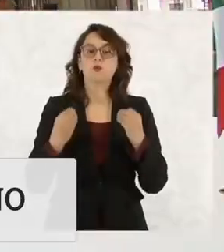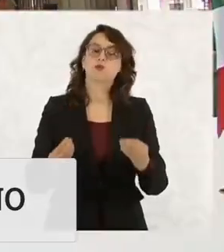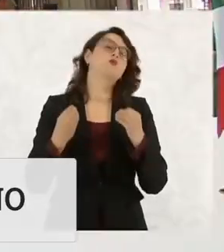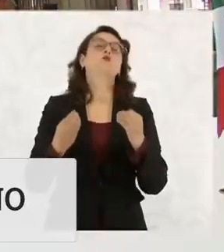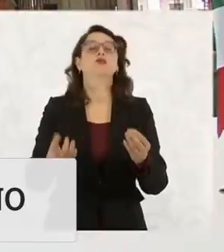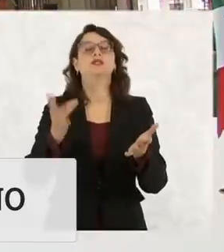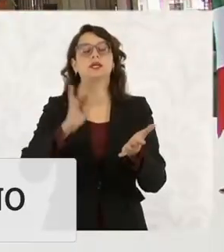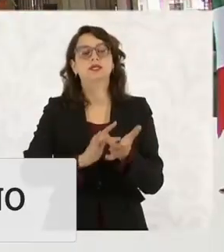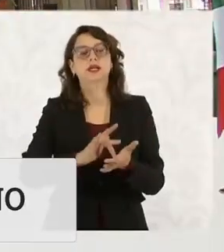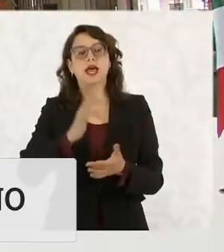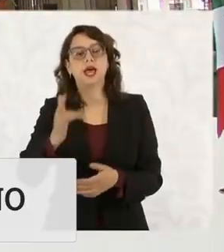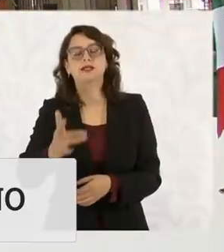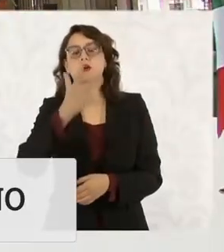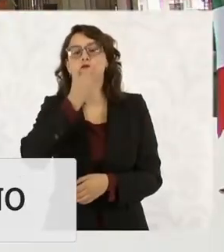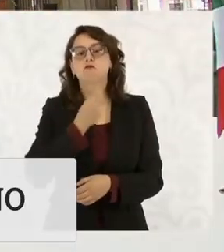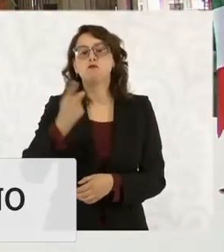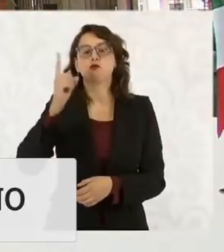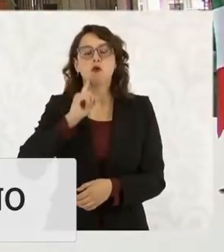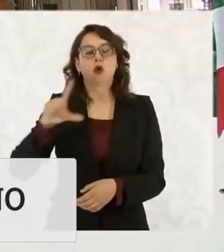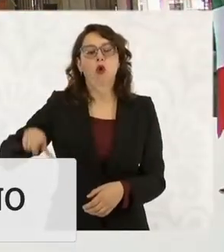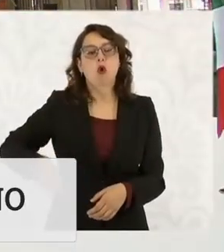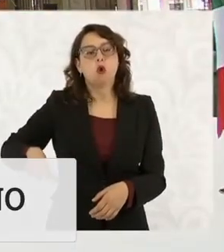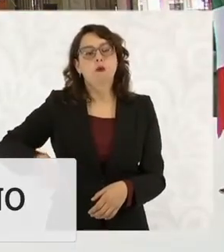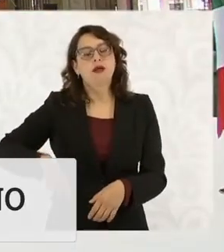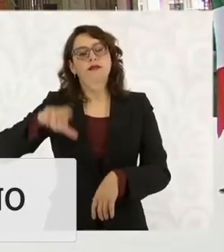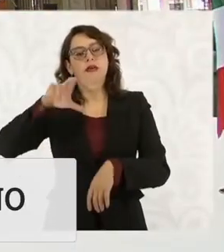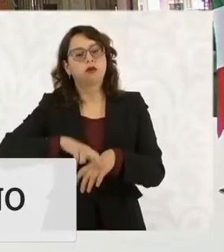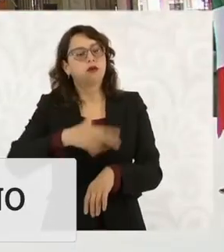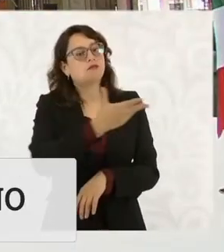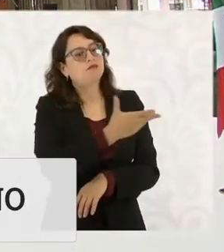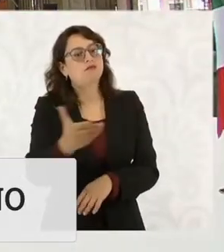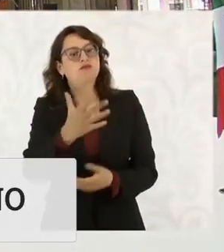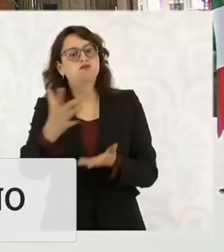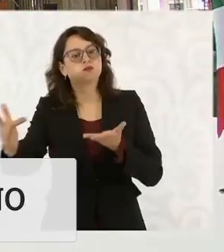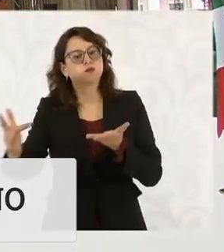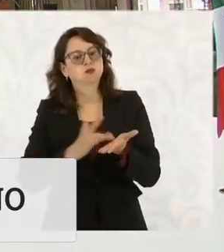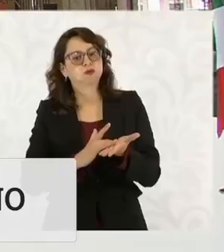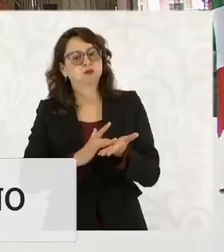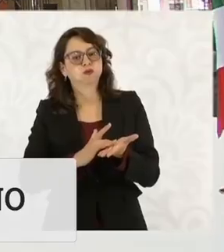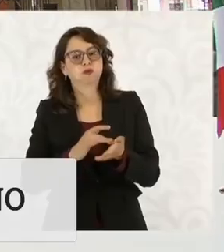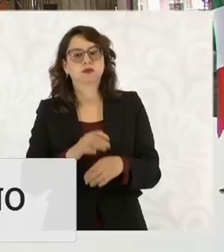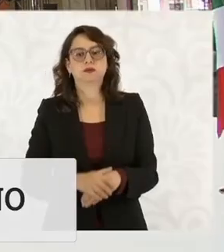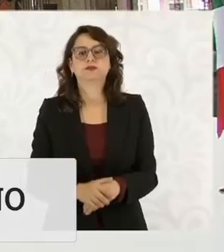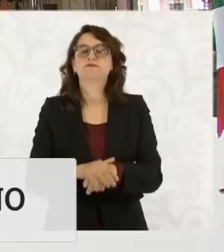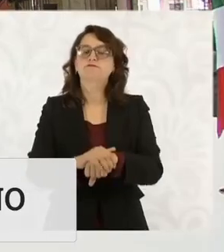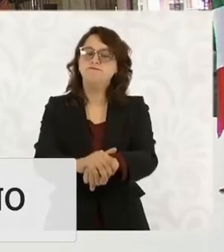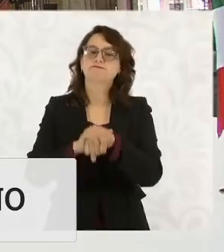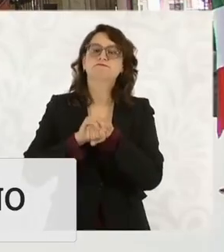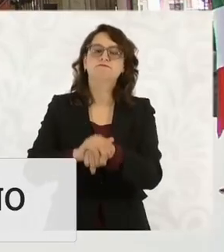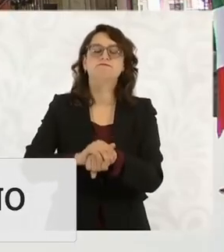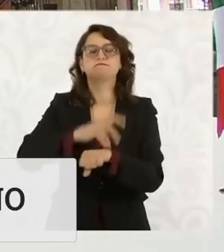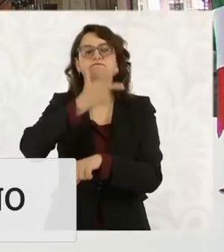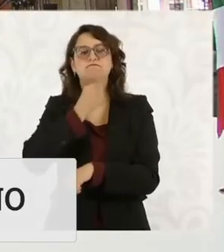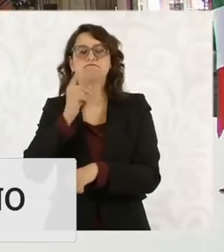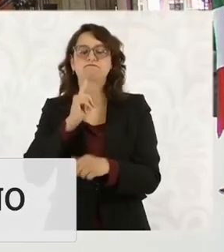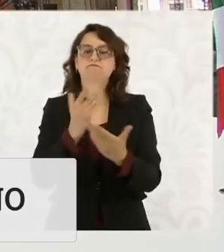Agradezco a las y a los gobernadores su apoyo. Amigas y